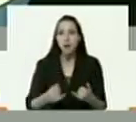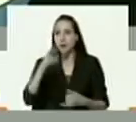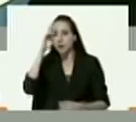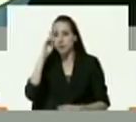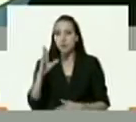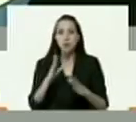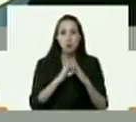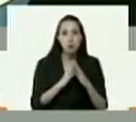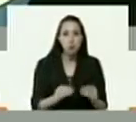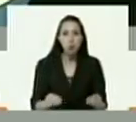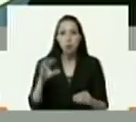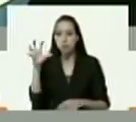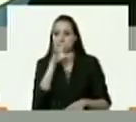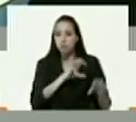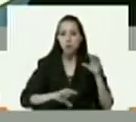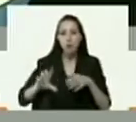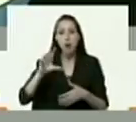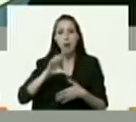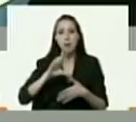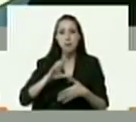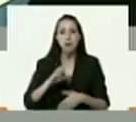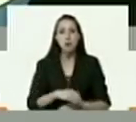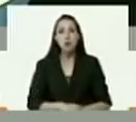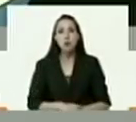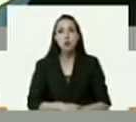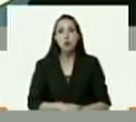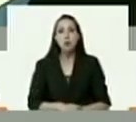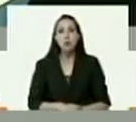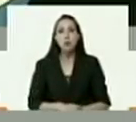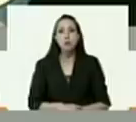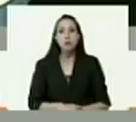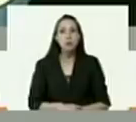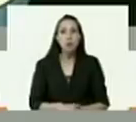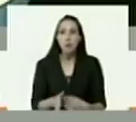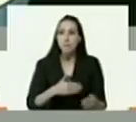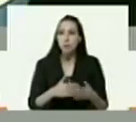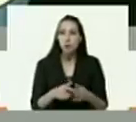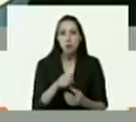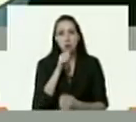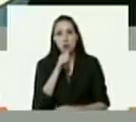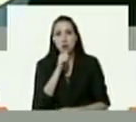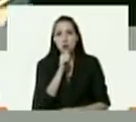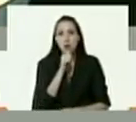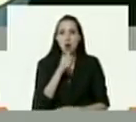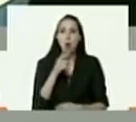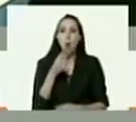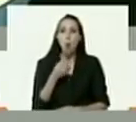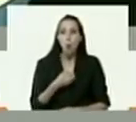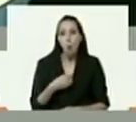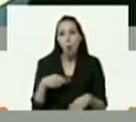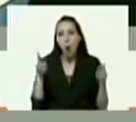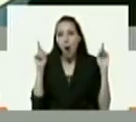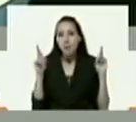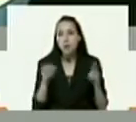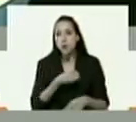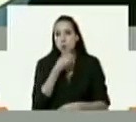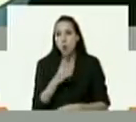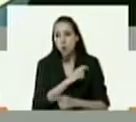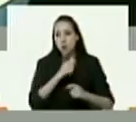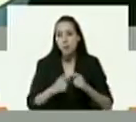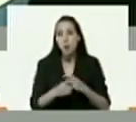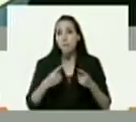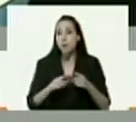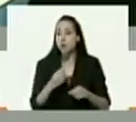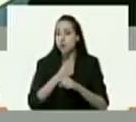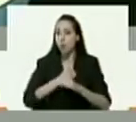y a los pueblos de América Latina. Si es este señor o es el otro, ojalá sea bueno el cambio, pero no tenemos ninguna confianza